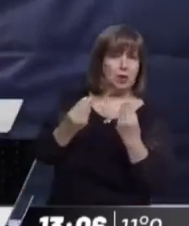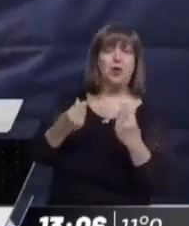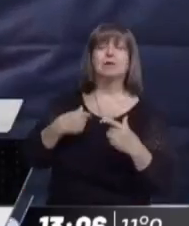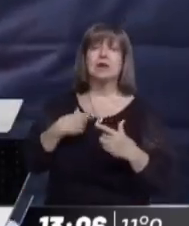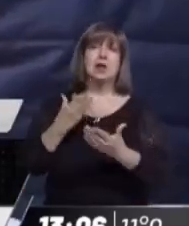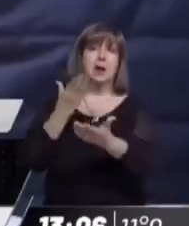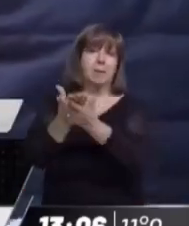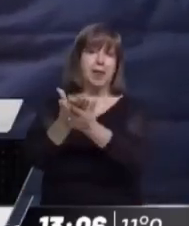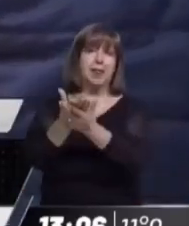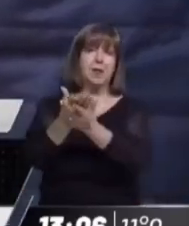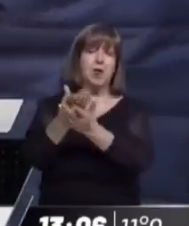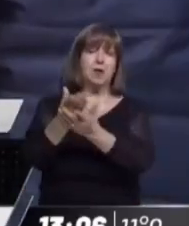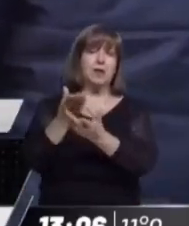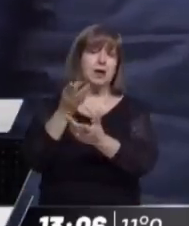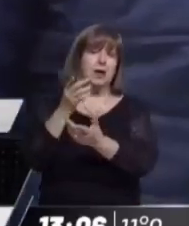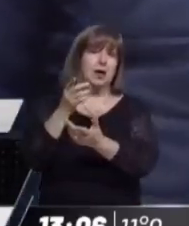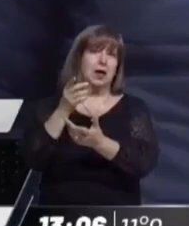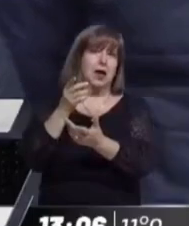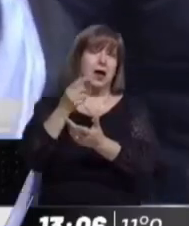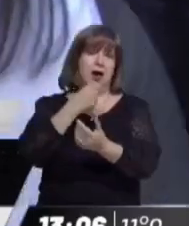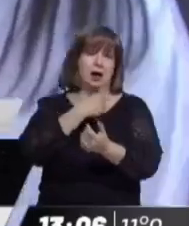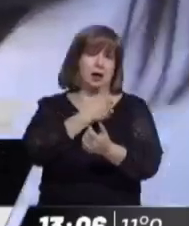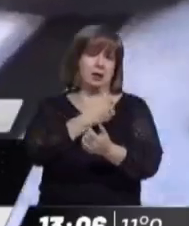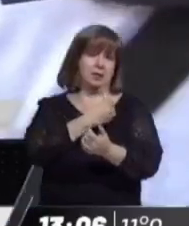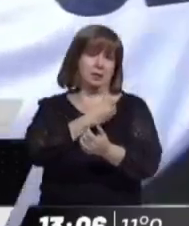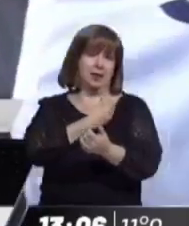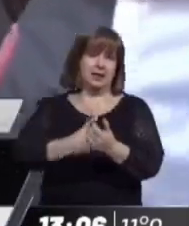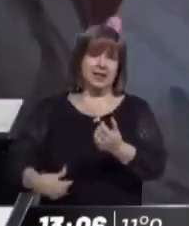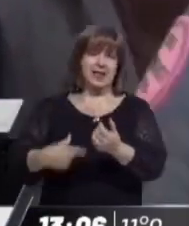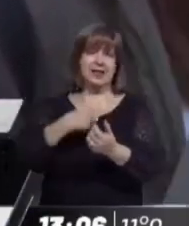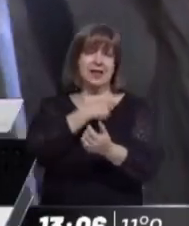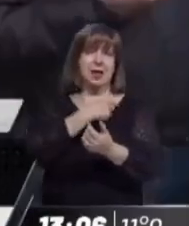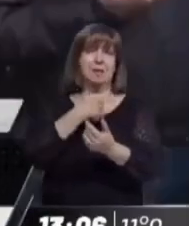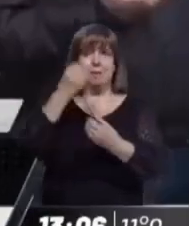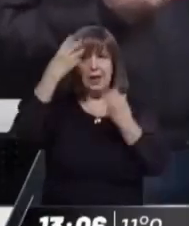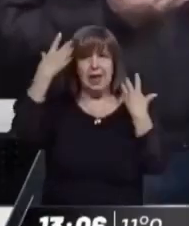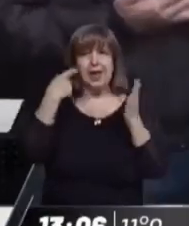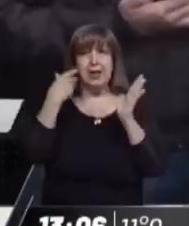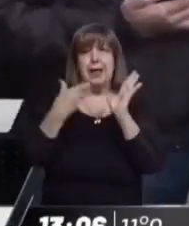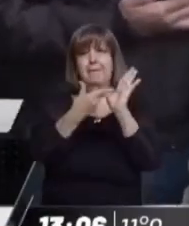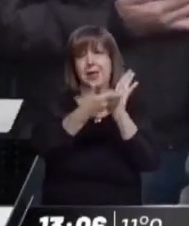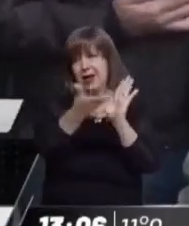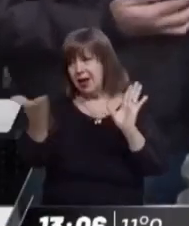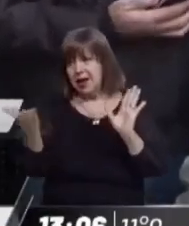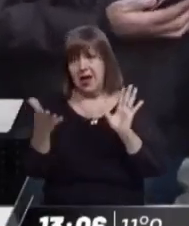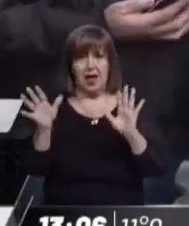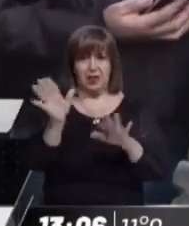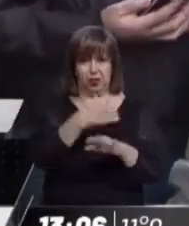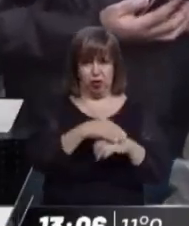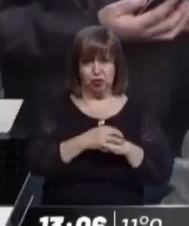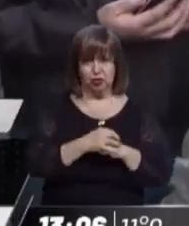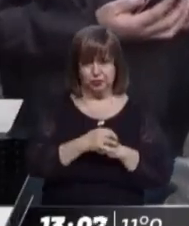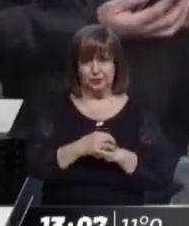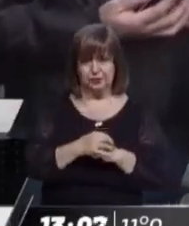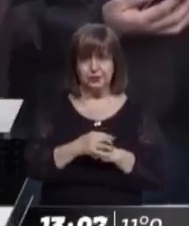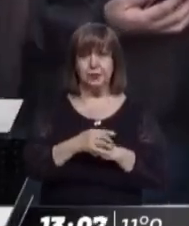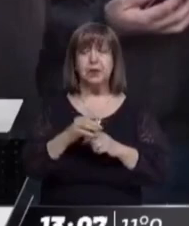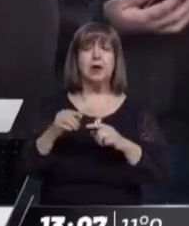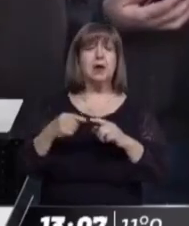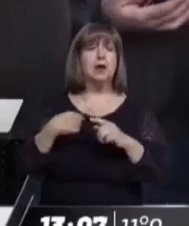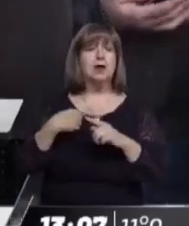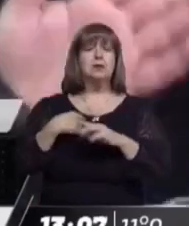a este gobierno de estas medidas, que hoy la casta somos los trabajadores. Los organismos nacionales sí han parado, bien, eso sí hay que